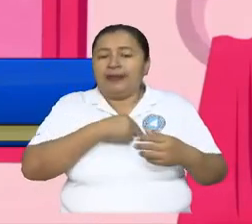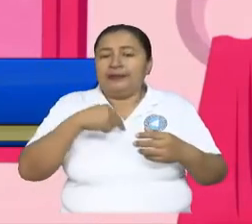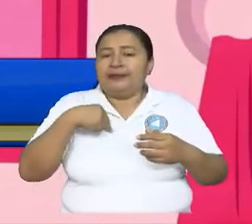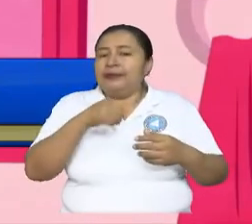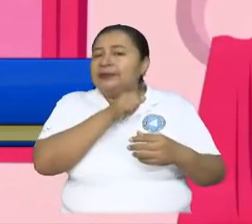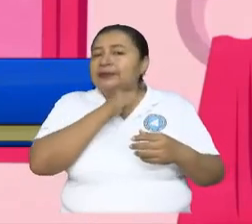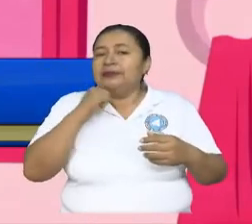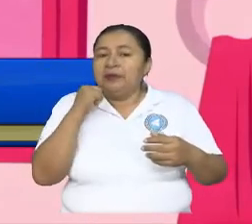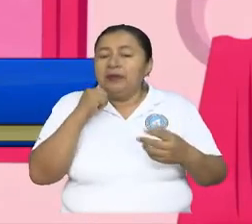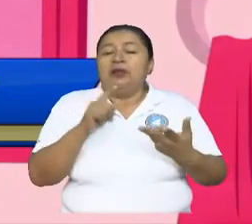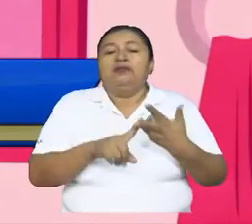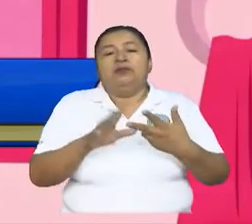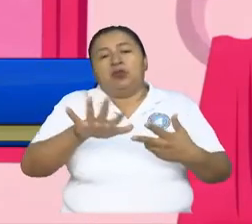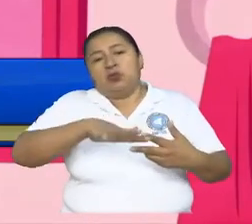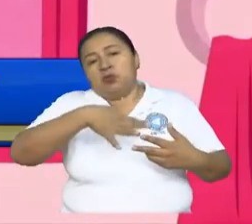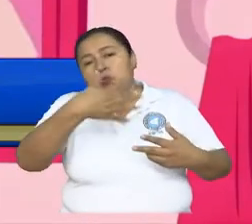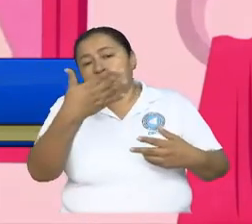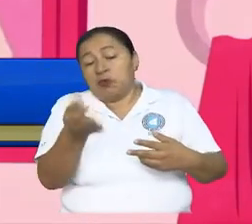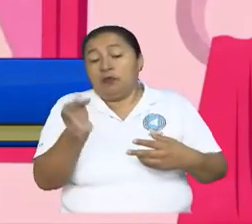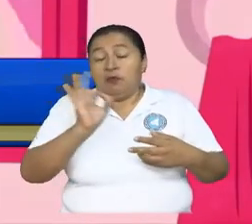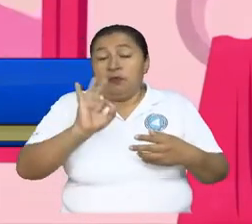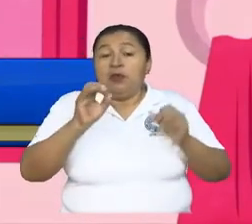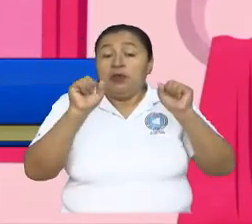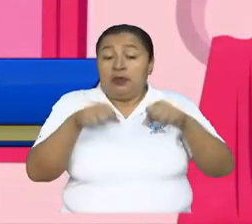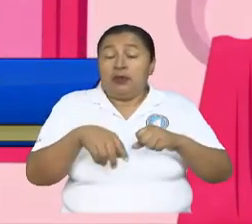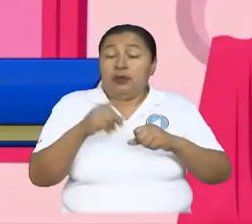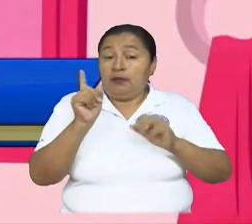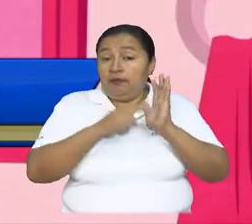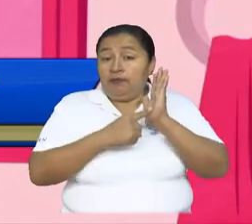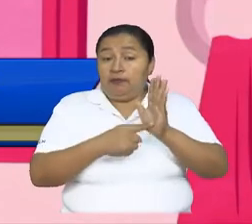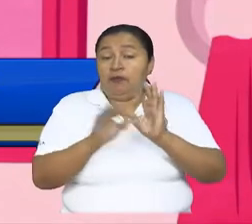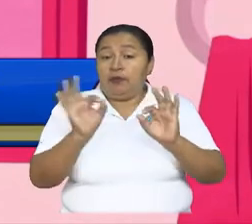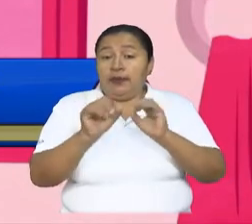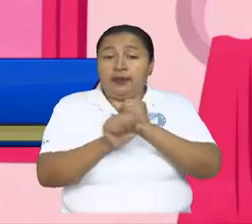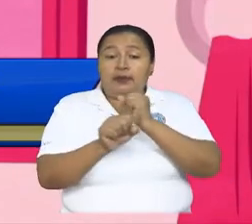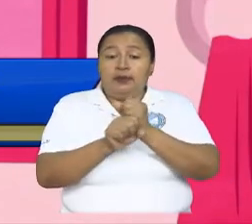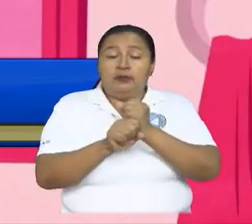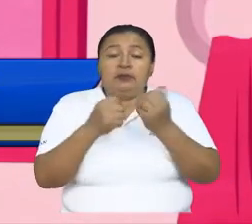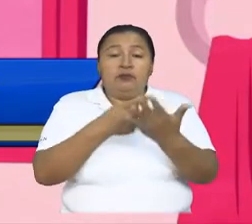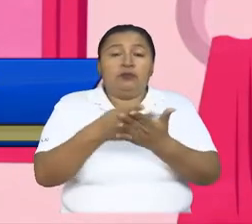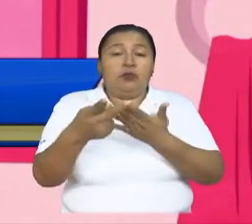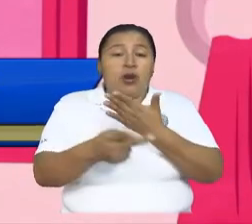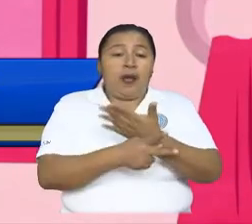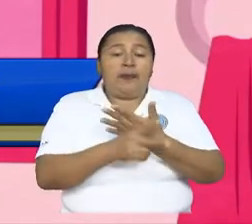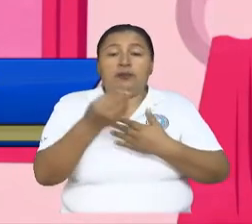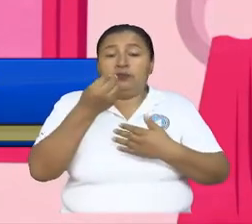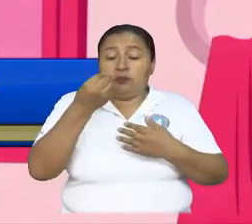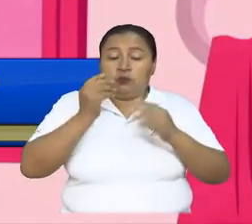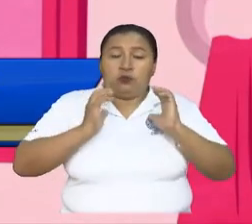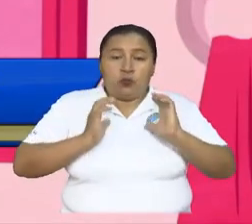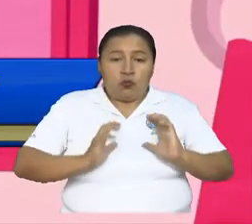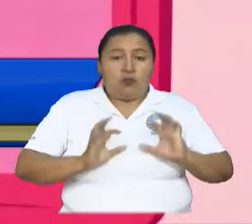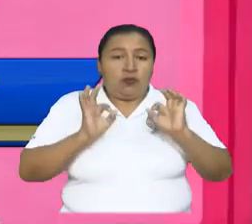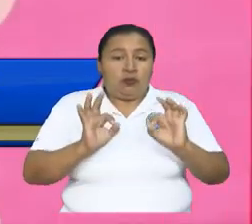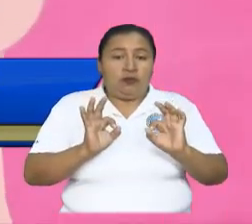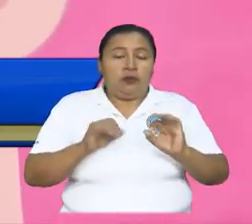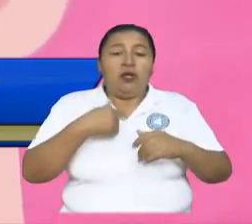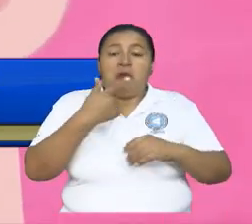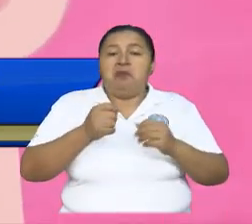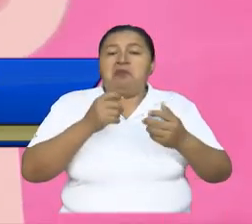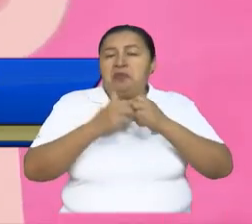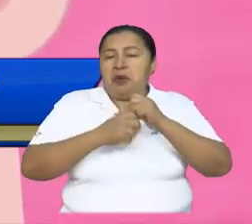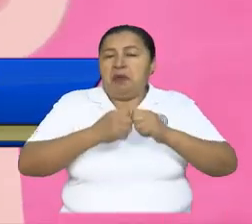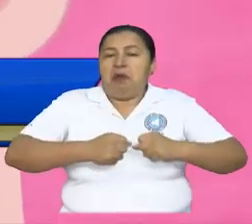verdad luego también dentro del modelo tenemos los programas de nutrición enfocado a los problemas de obesidad